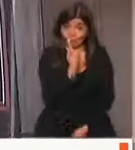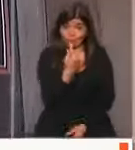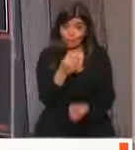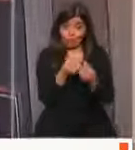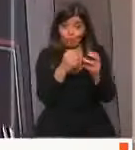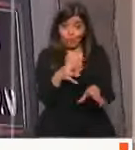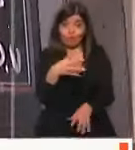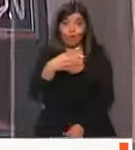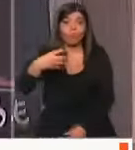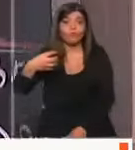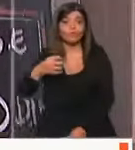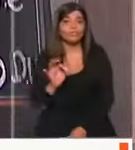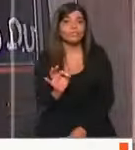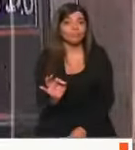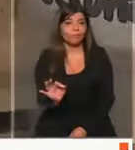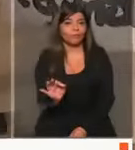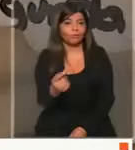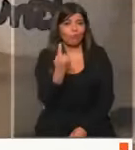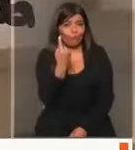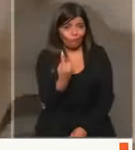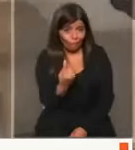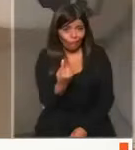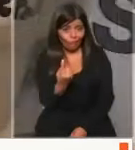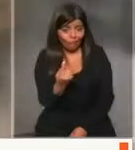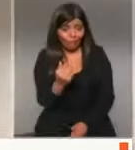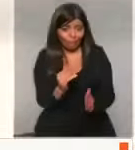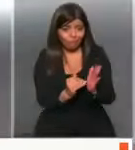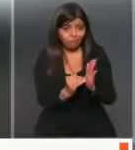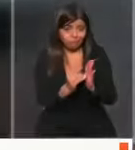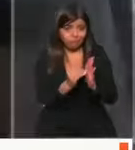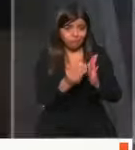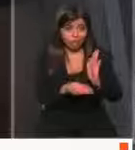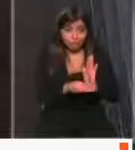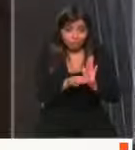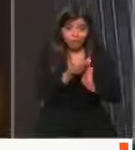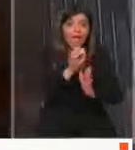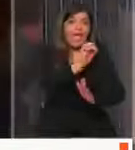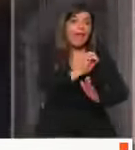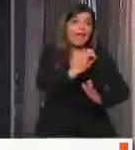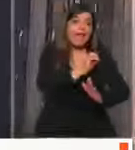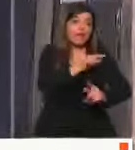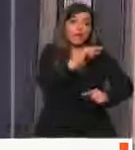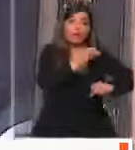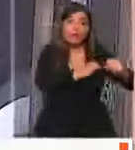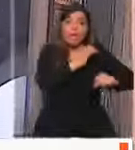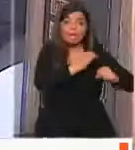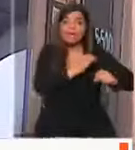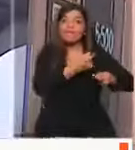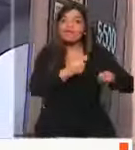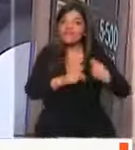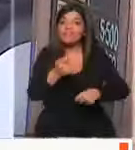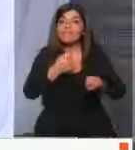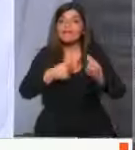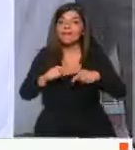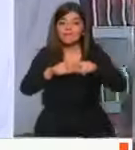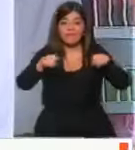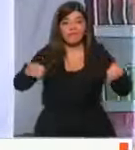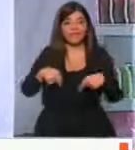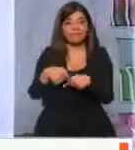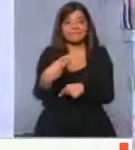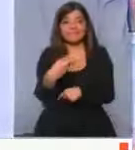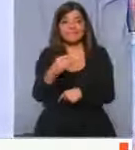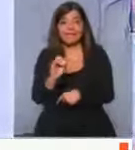por un huevo, que ya ha subido el doble en lo que va del año. En enero la distribuidora Catalán vendía las bandejas de 30